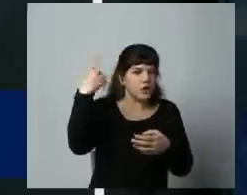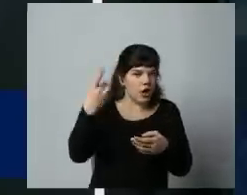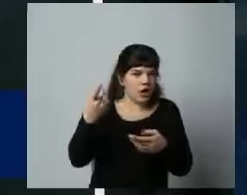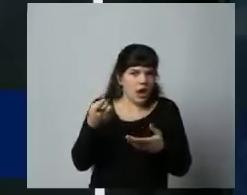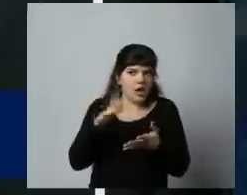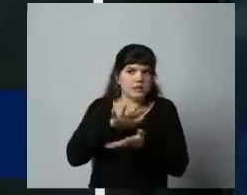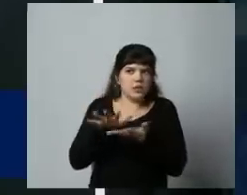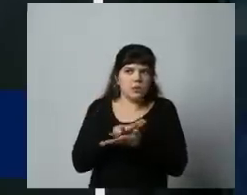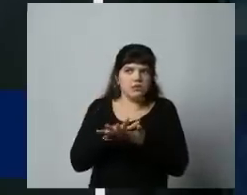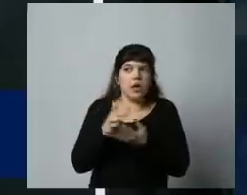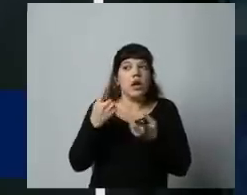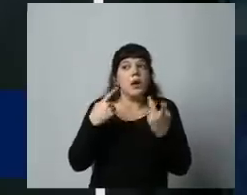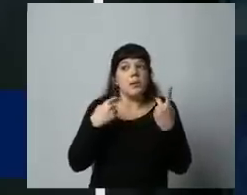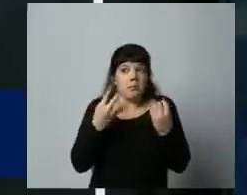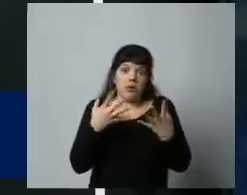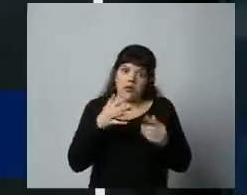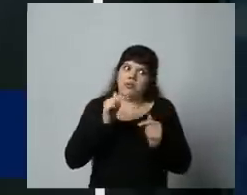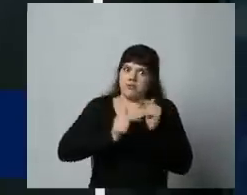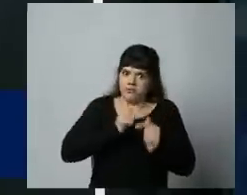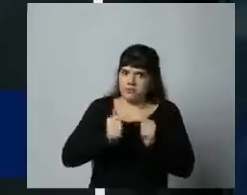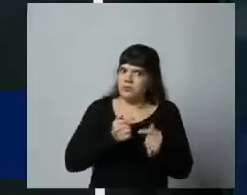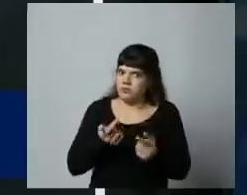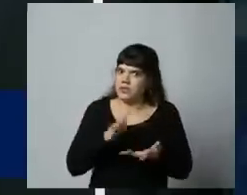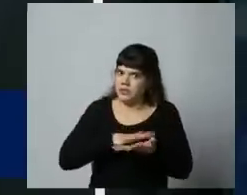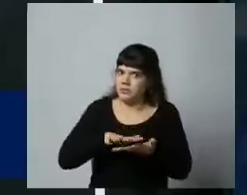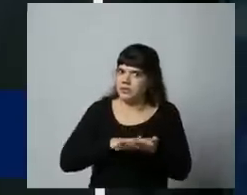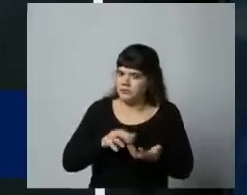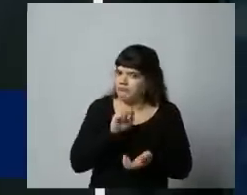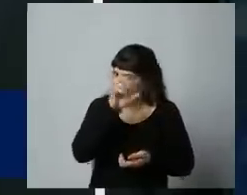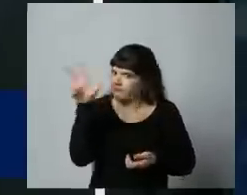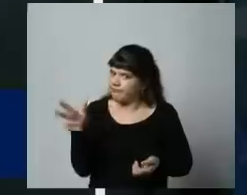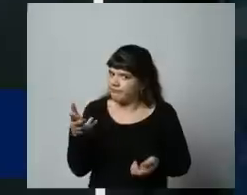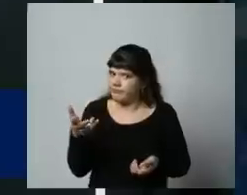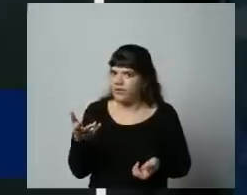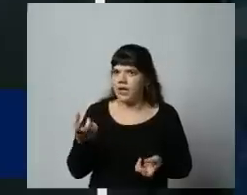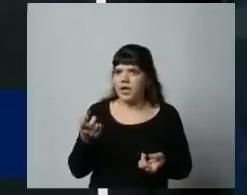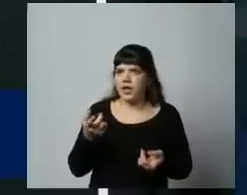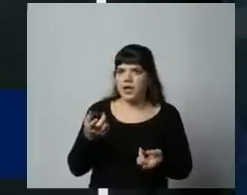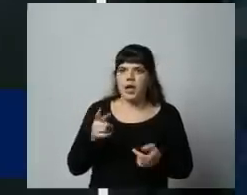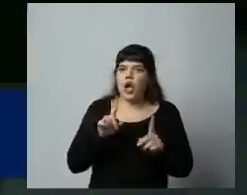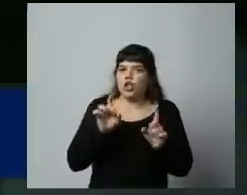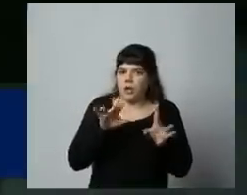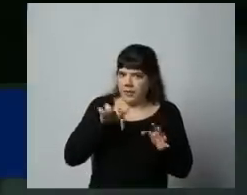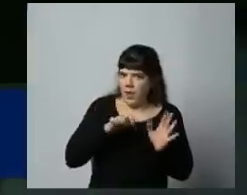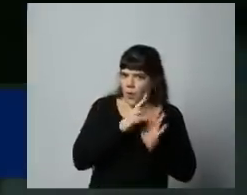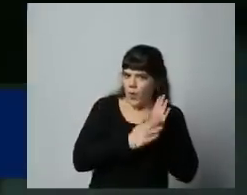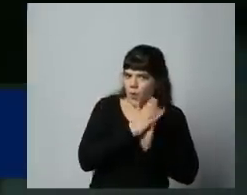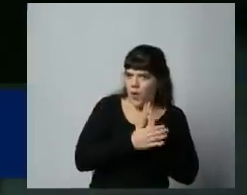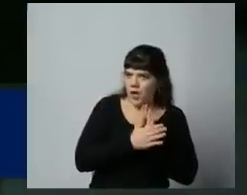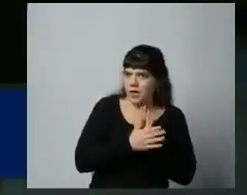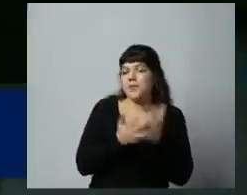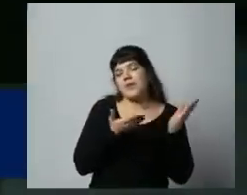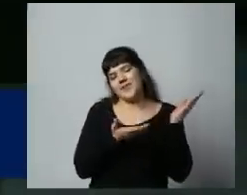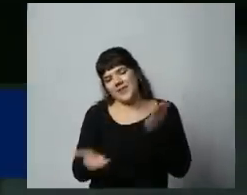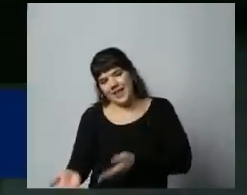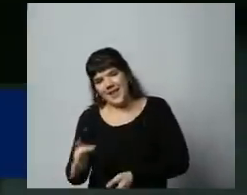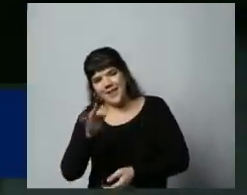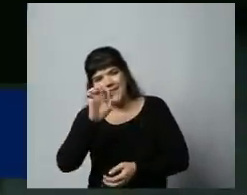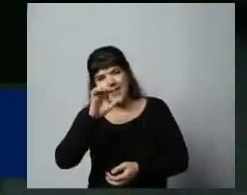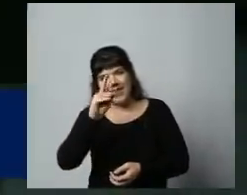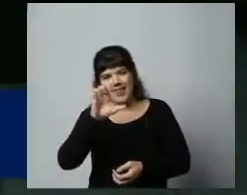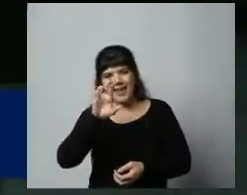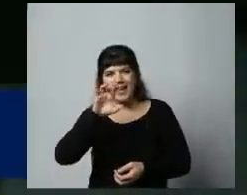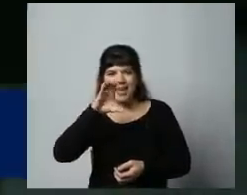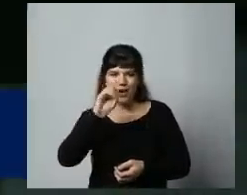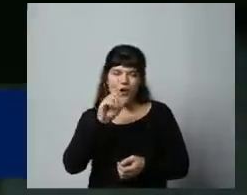siguen pasando cosas en toda la región y Eh bueno acá tenemos bienvenido Federico yurkovich nos vas a hablar